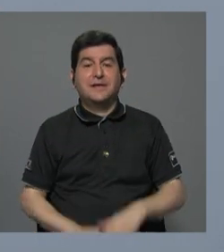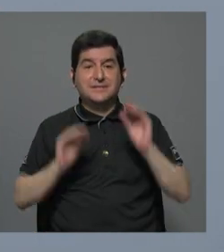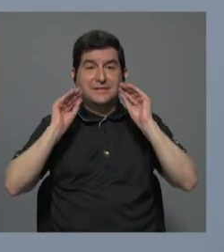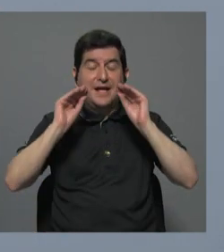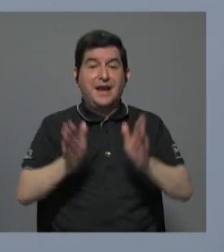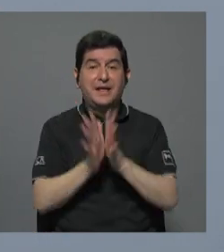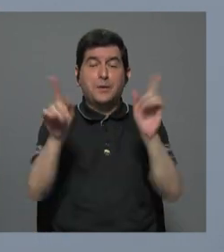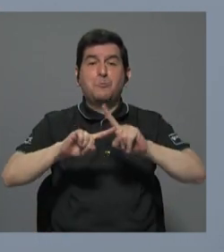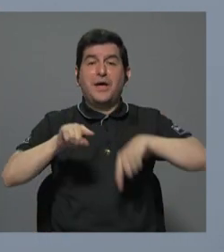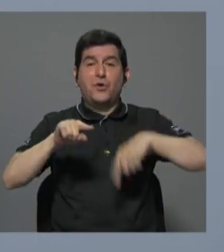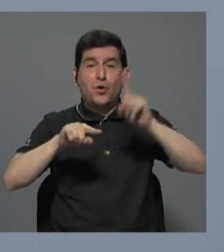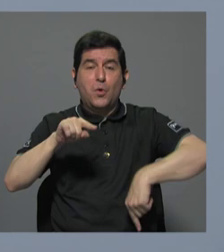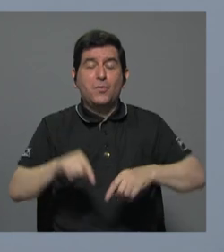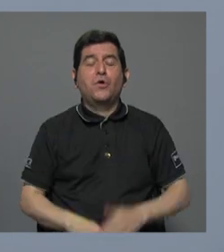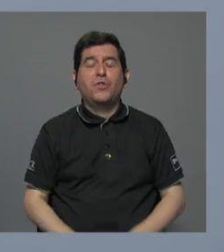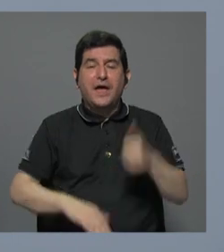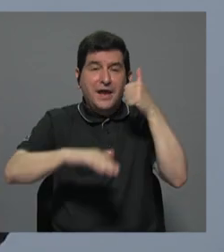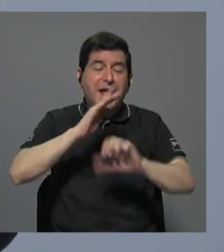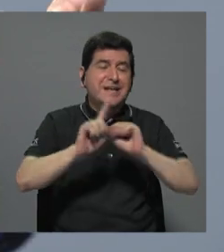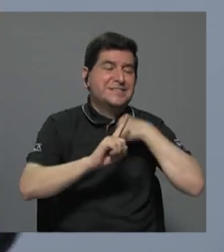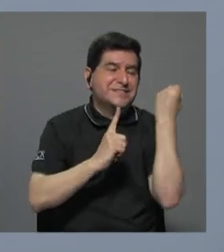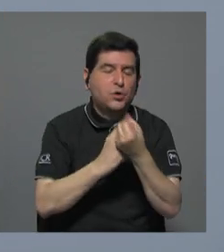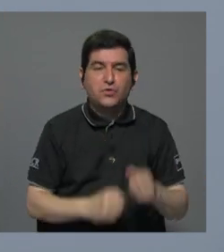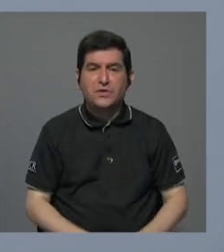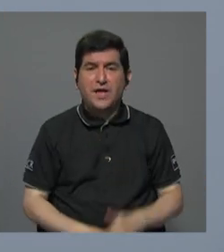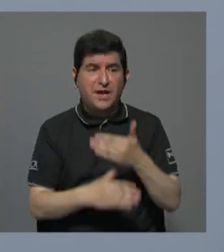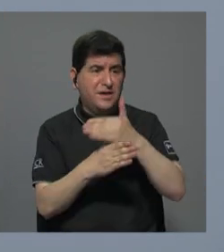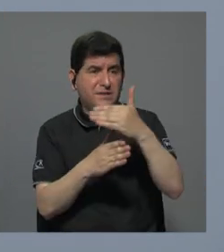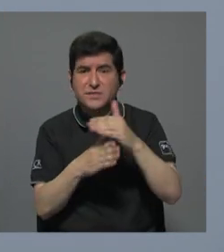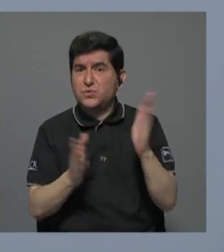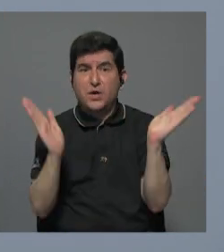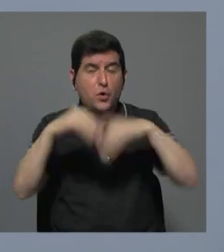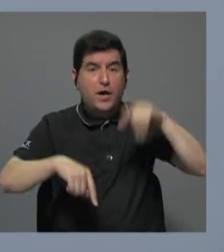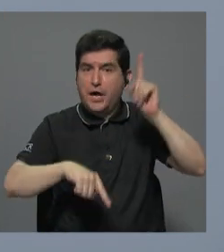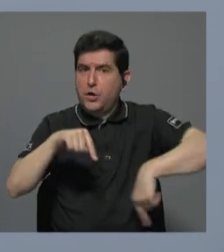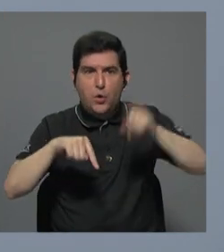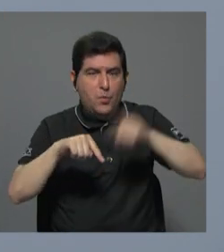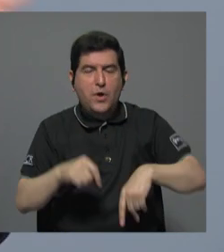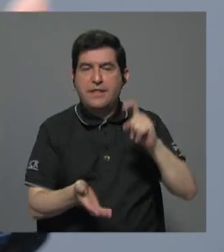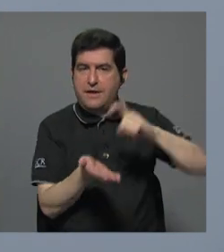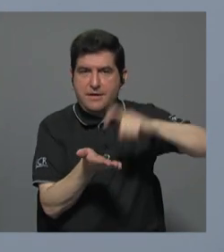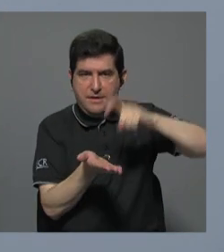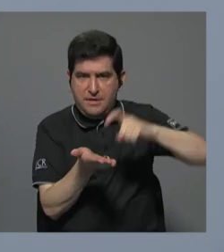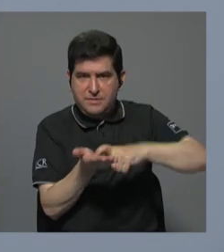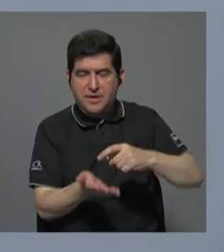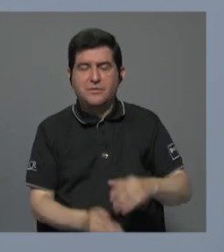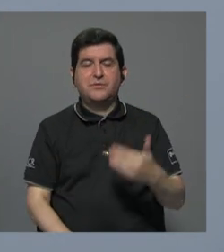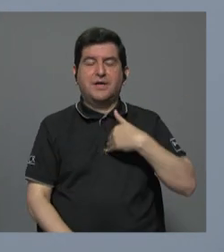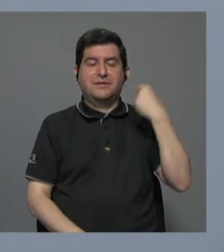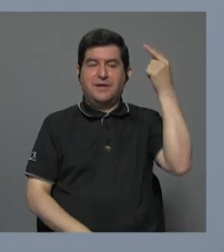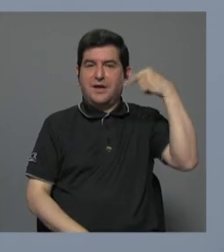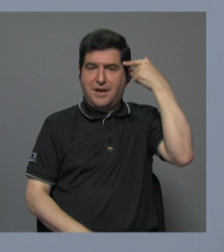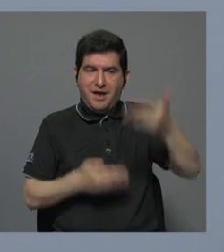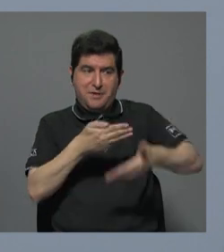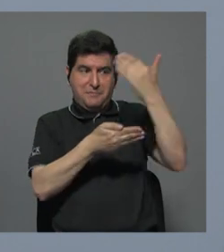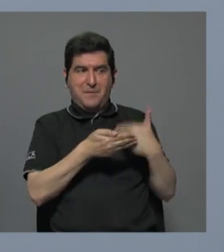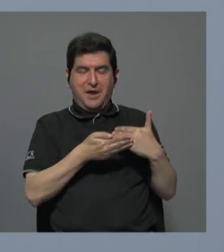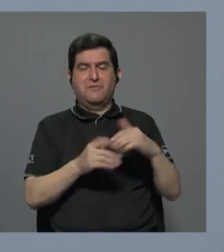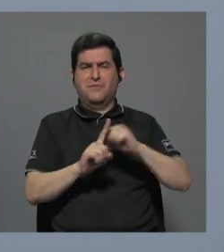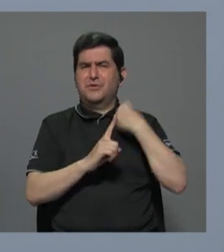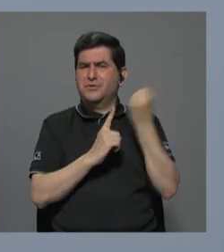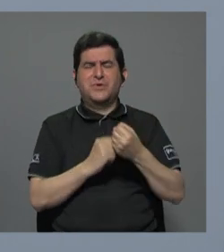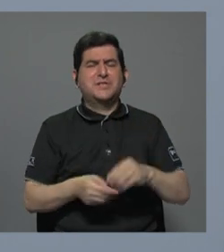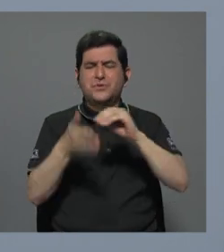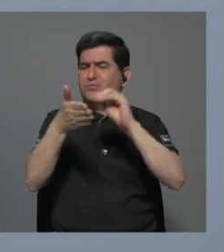nosotros no podemos tapar el sol con un dedo usted no puede repartir lo que no existe y desde el punto de vista de endeudamiento lo que hemos tenido los gobiernos anteriores esto no es un asunto